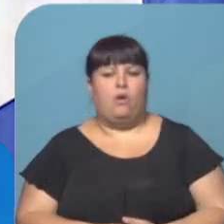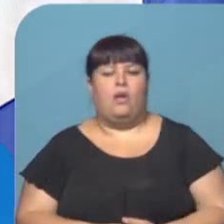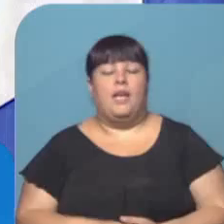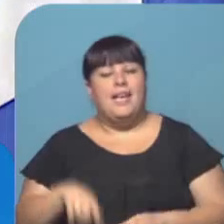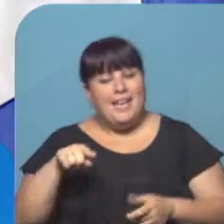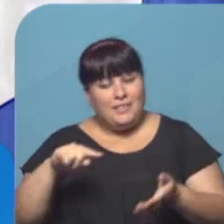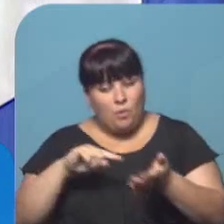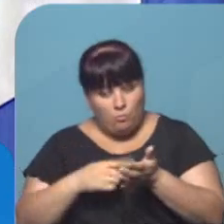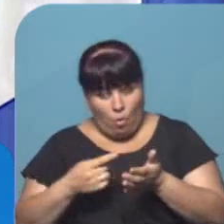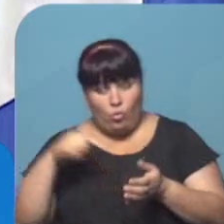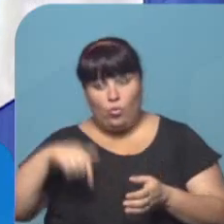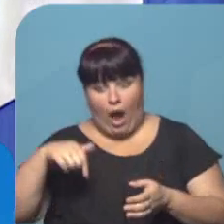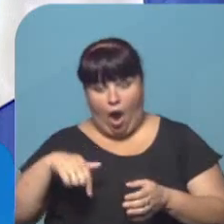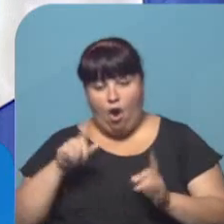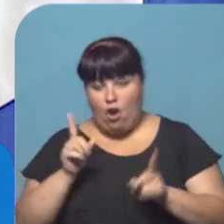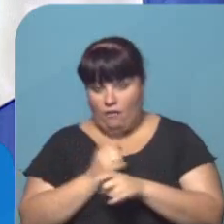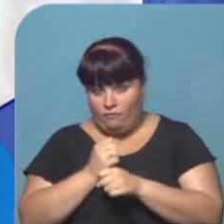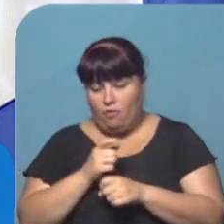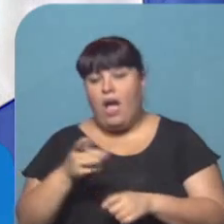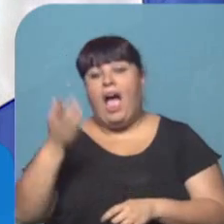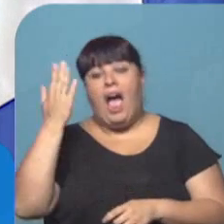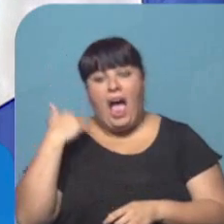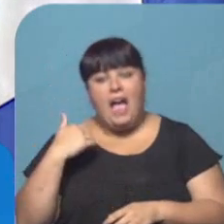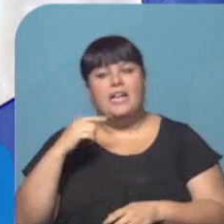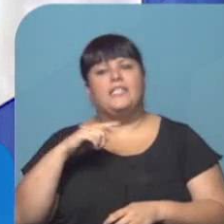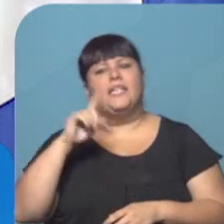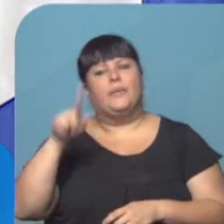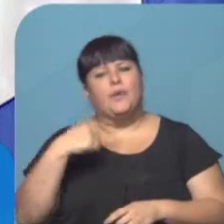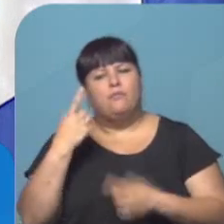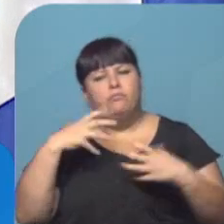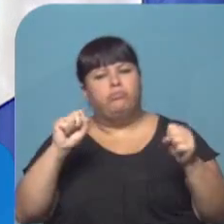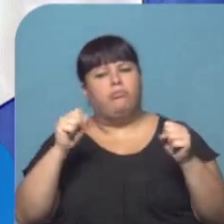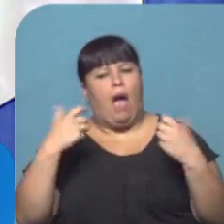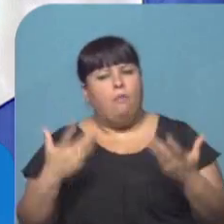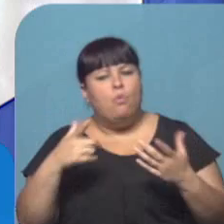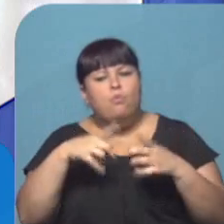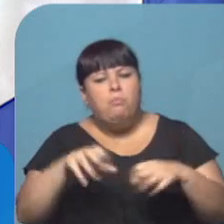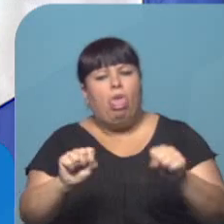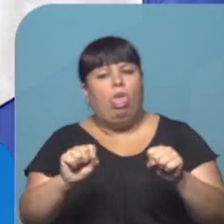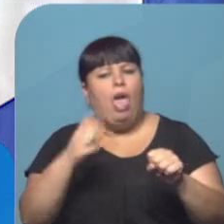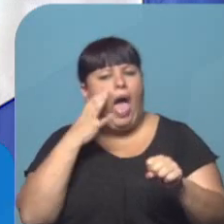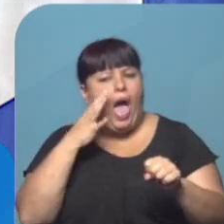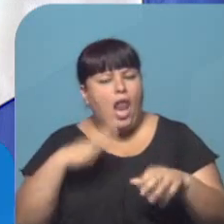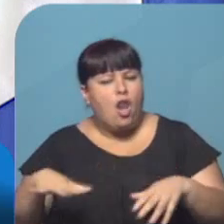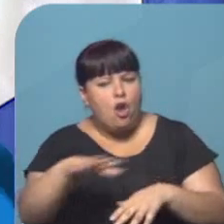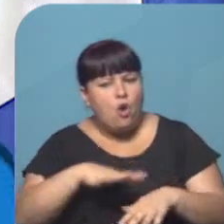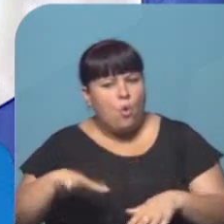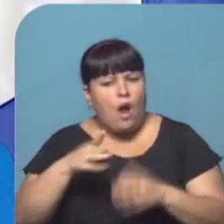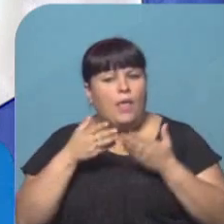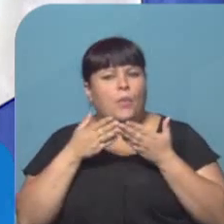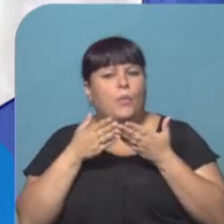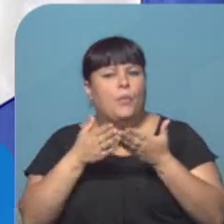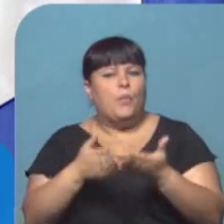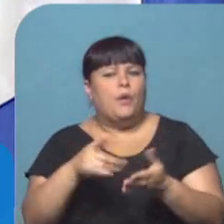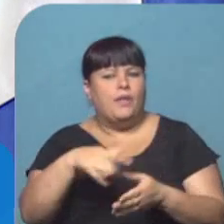cual ese punto se está realizando en este momento, porque ayer surgió un objeto de oportunidad, una detección en esa navegación